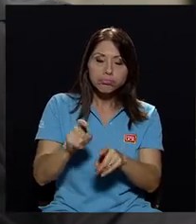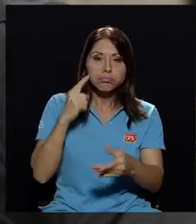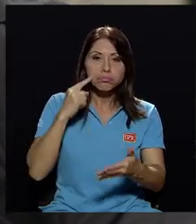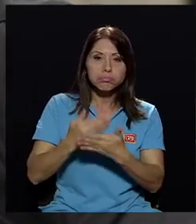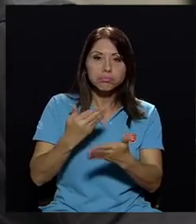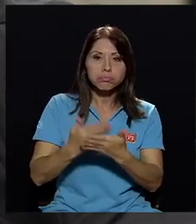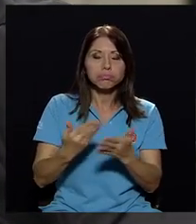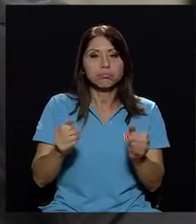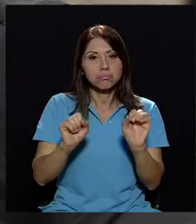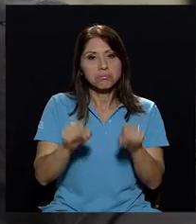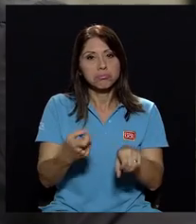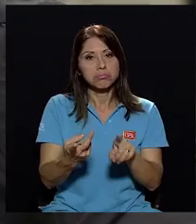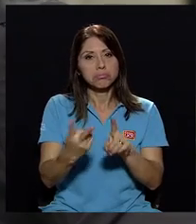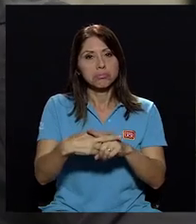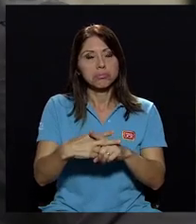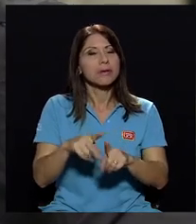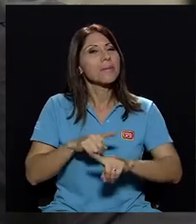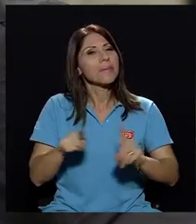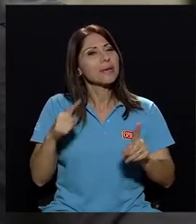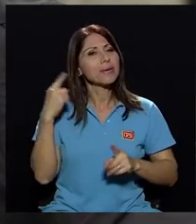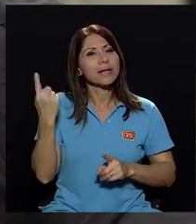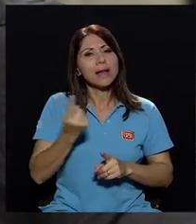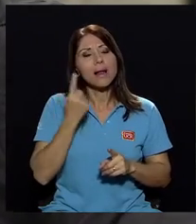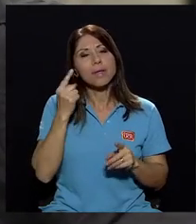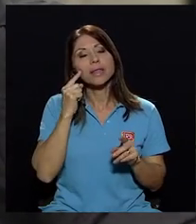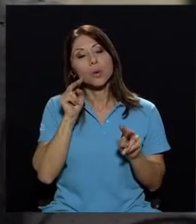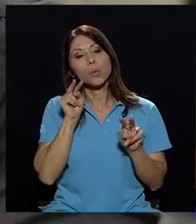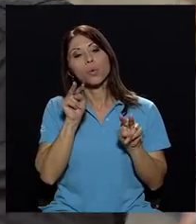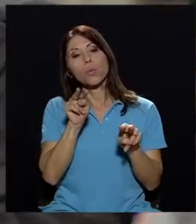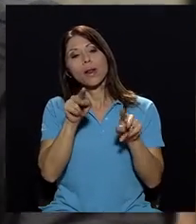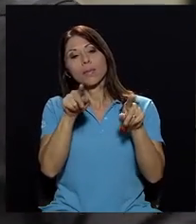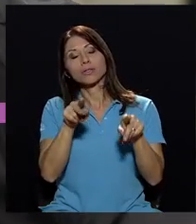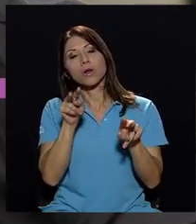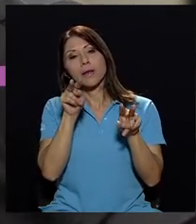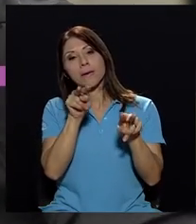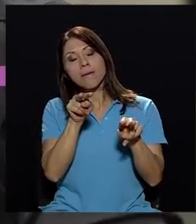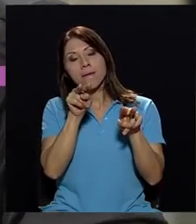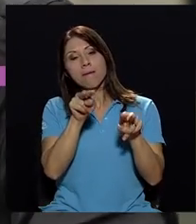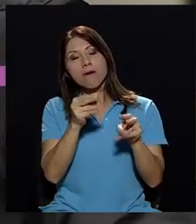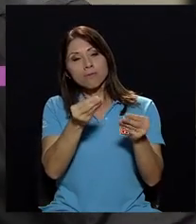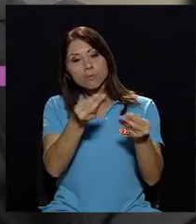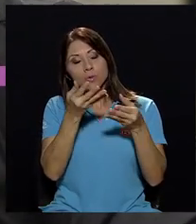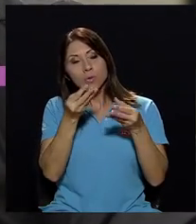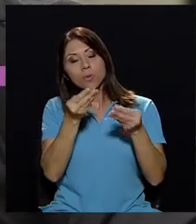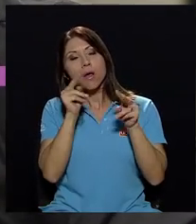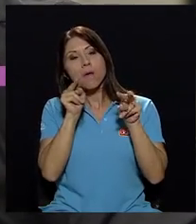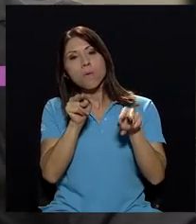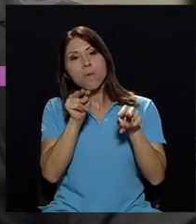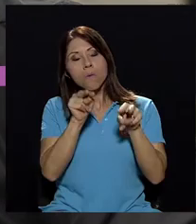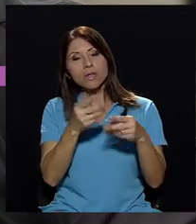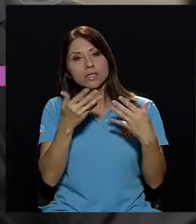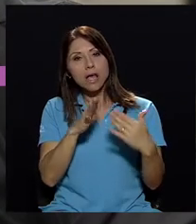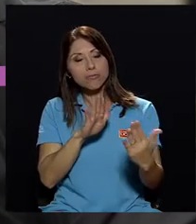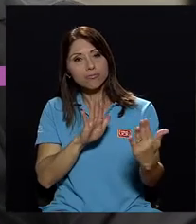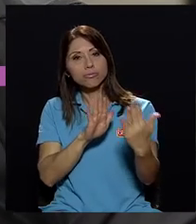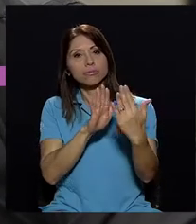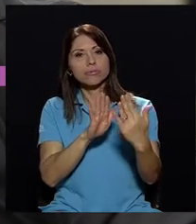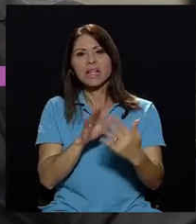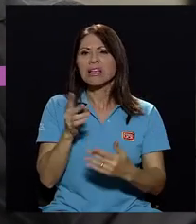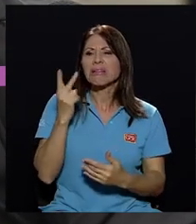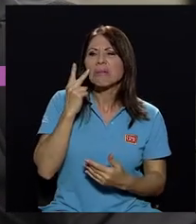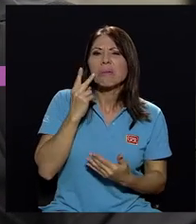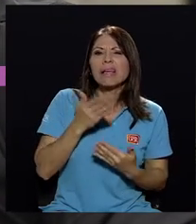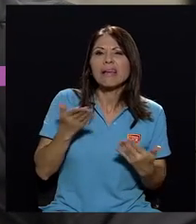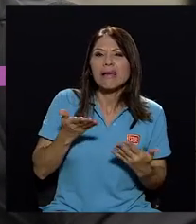pero generalmente es la clínica lo que uno está viendo en la persona, que la persona le refiere ya estando ahí en la consulta. ¿Y qué es lo que ven?